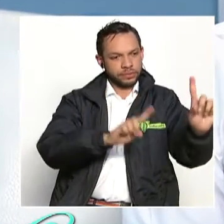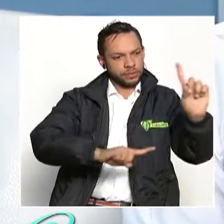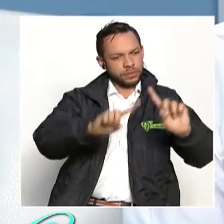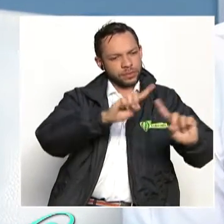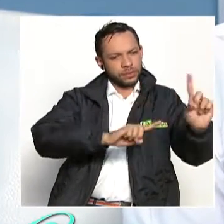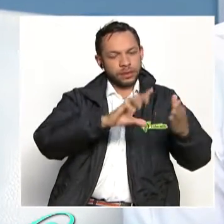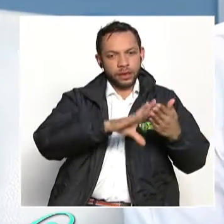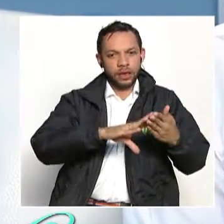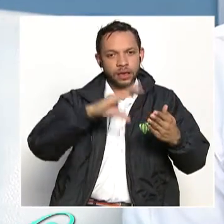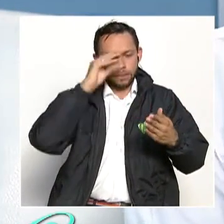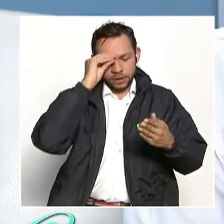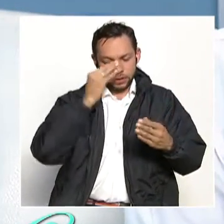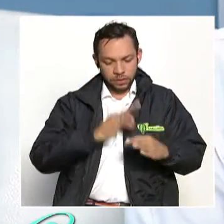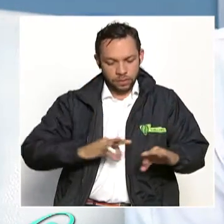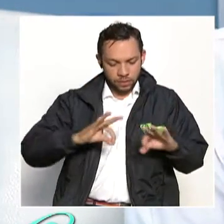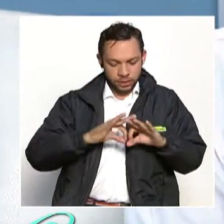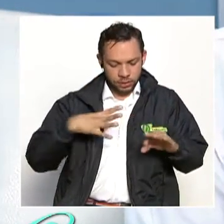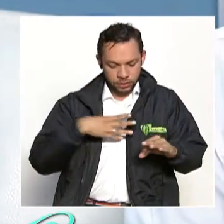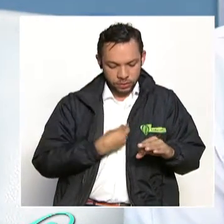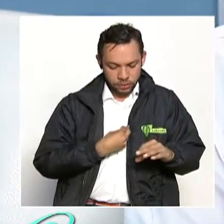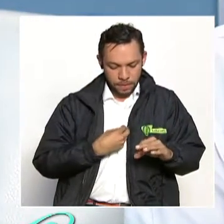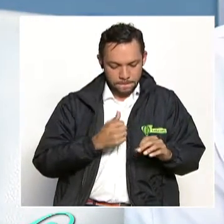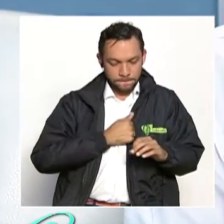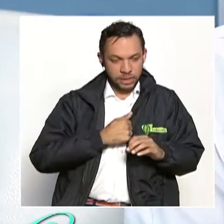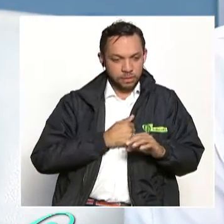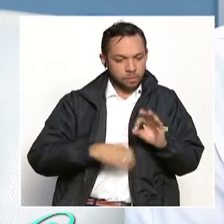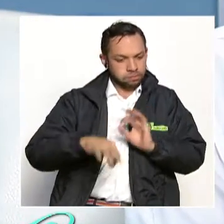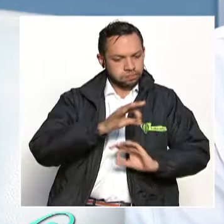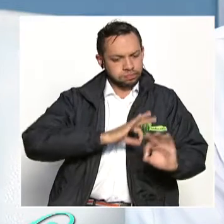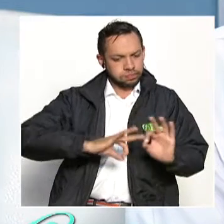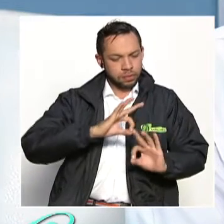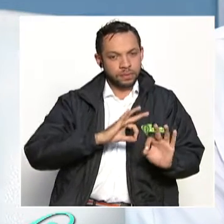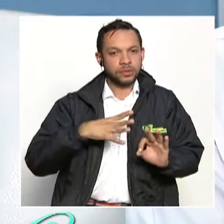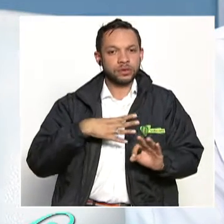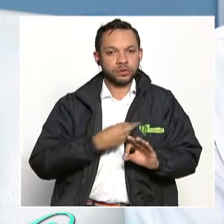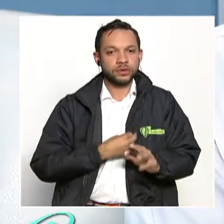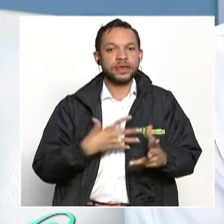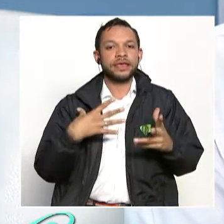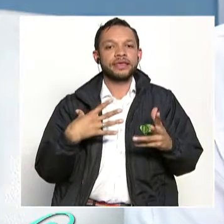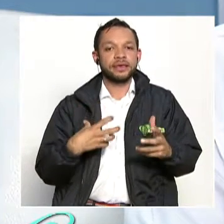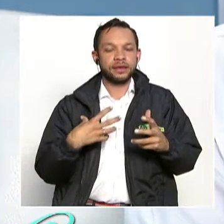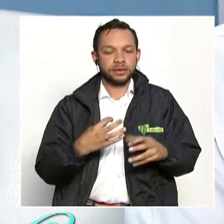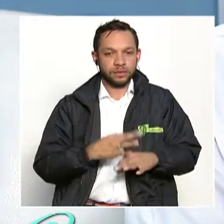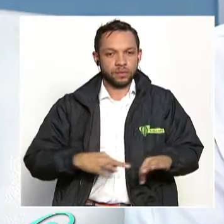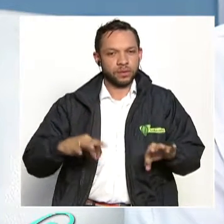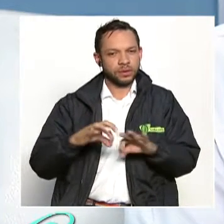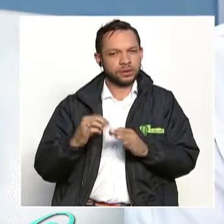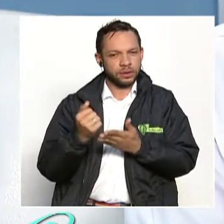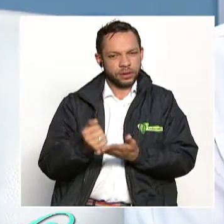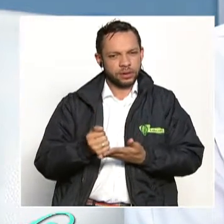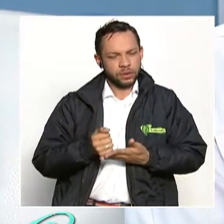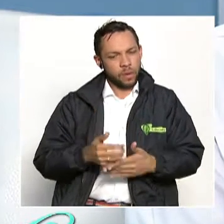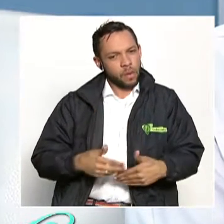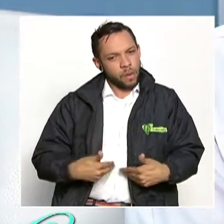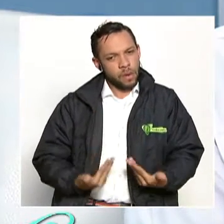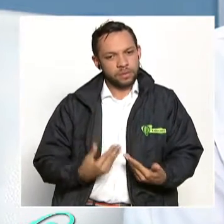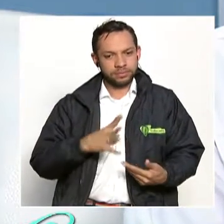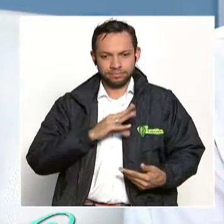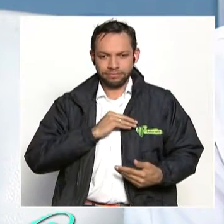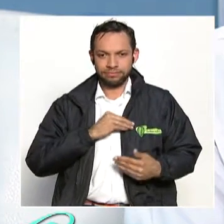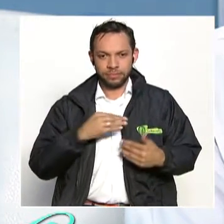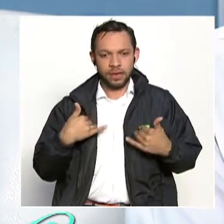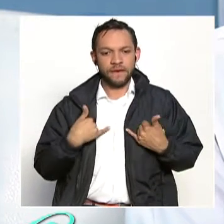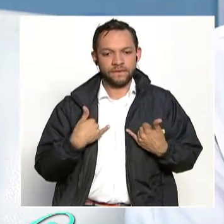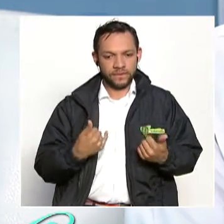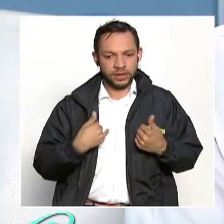un proceso de prevención y de educación. Es eso lo que finalmente nosotros queremos y lo hacemos con mucha alegría a través